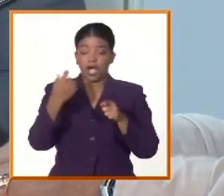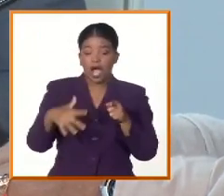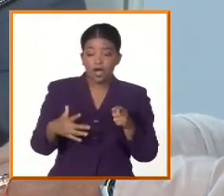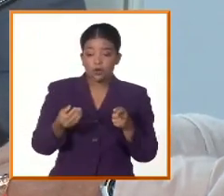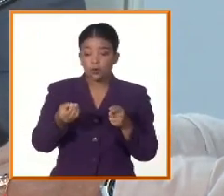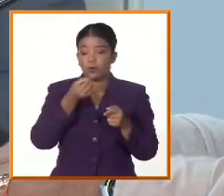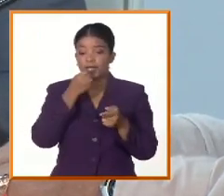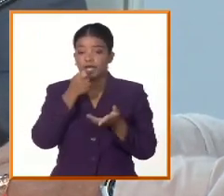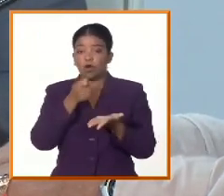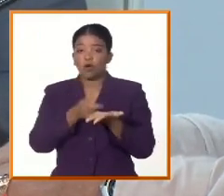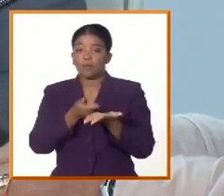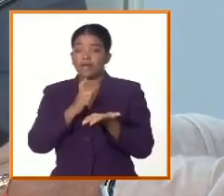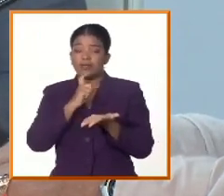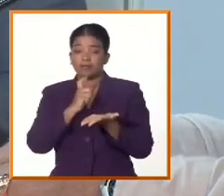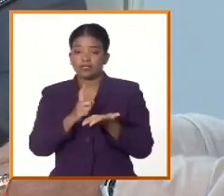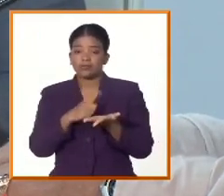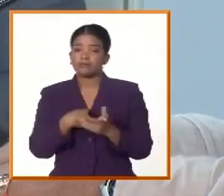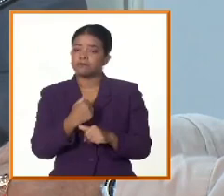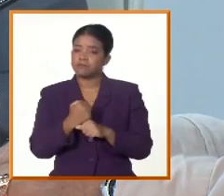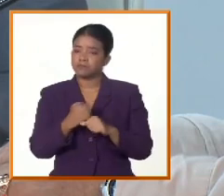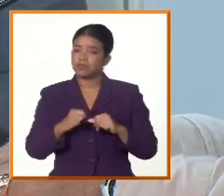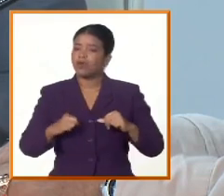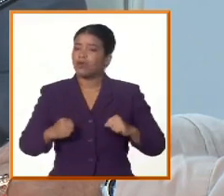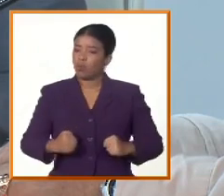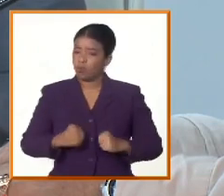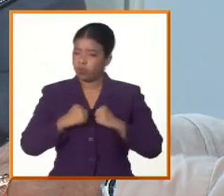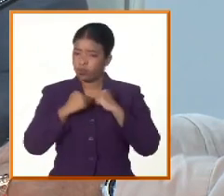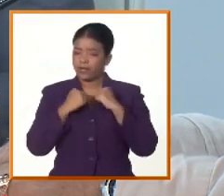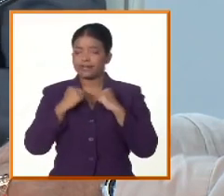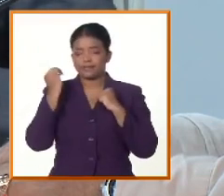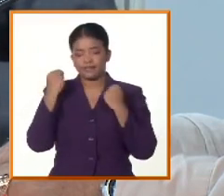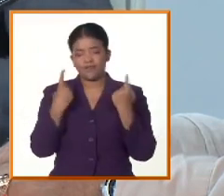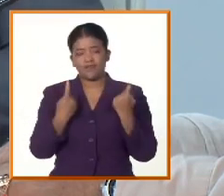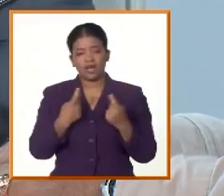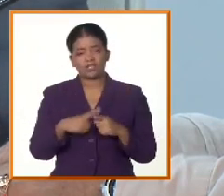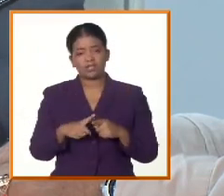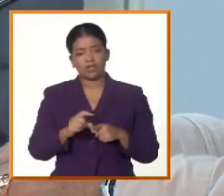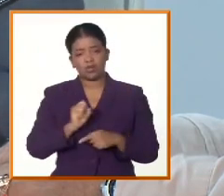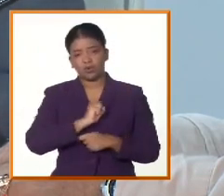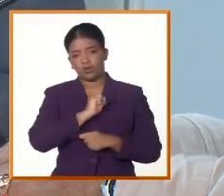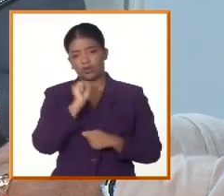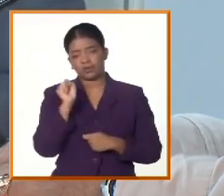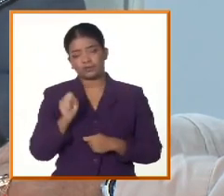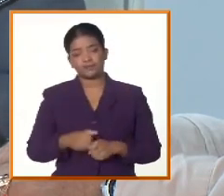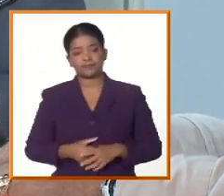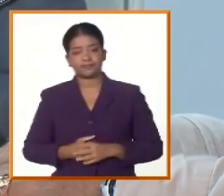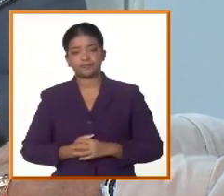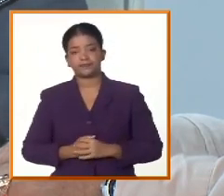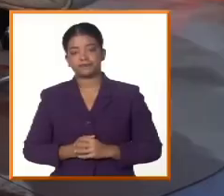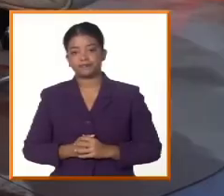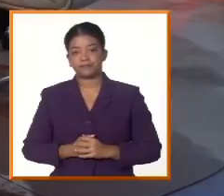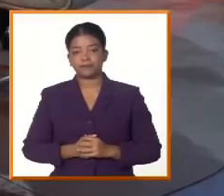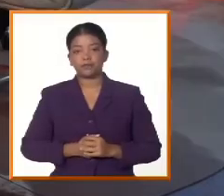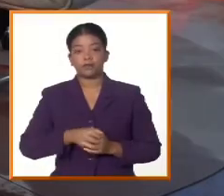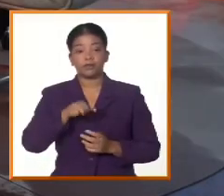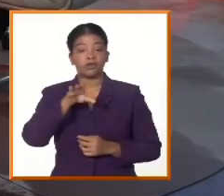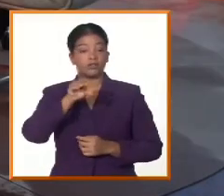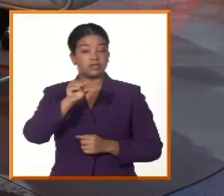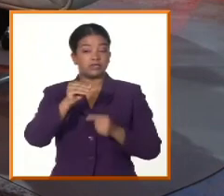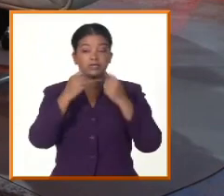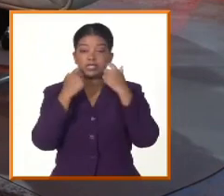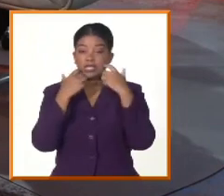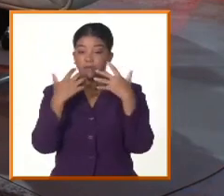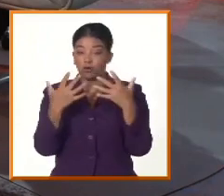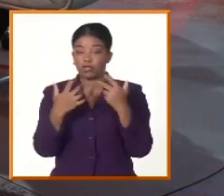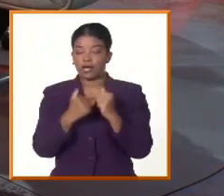le reiteramos que se trabaja con mucha intensidad y sabemos también que nos falta todavía mucho por ahora ustedes decían elementos clave que sin duda el papel